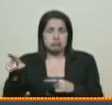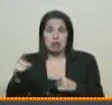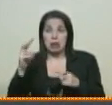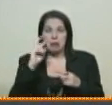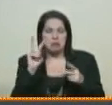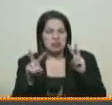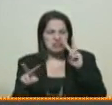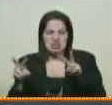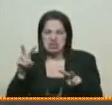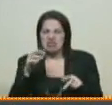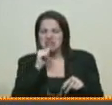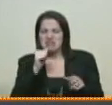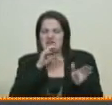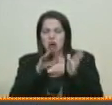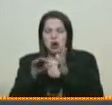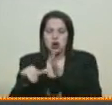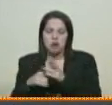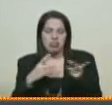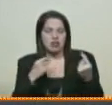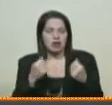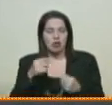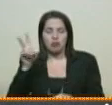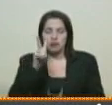el dinero de Venezuela.